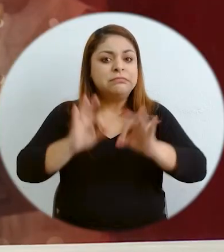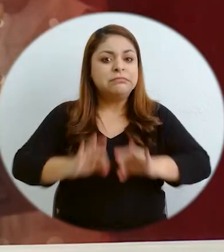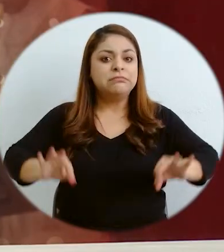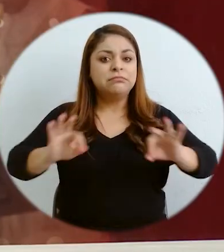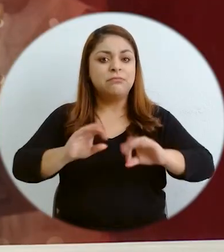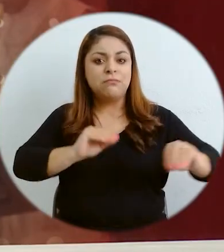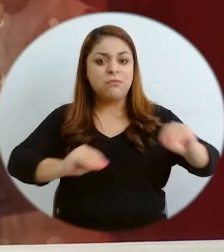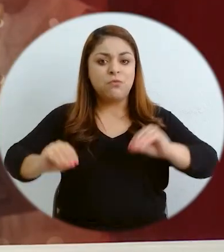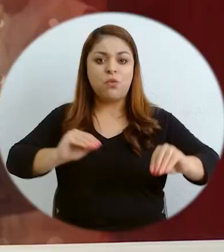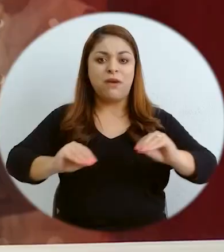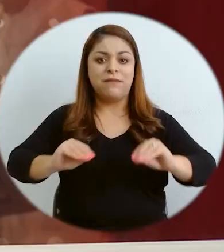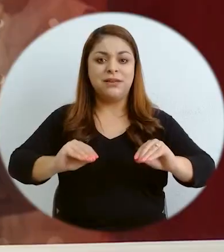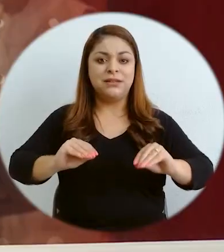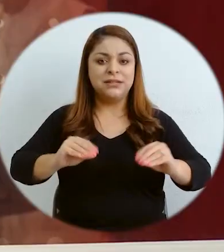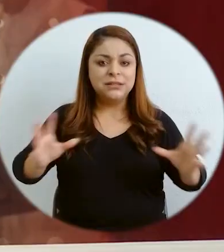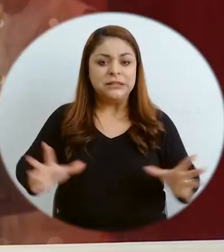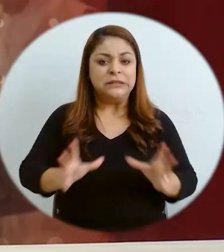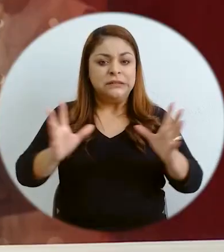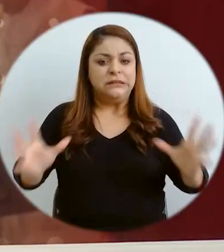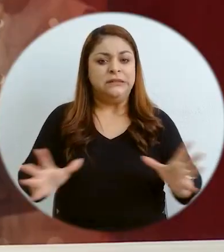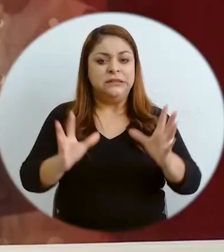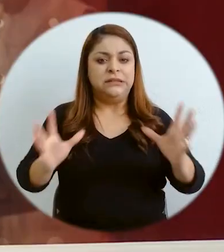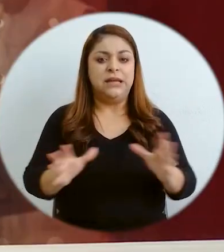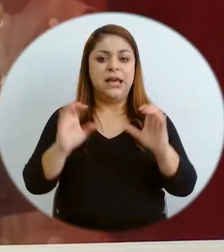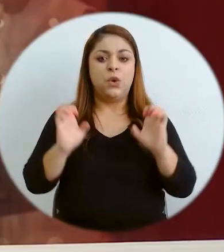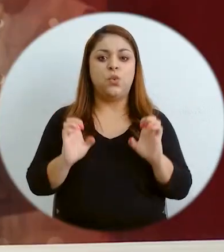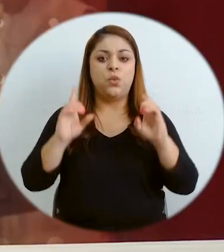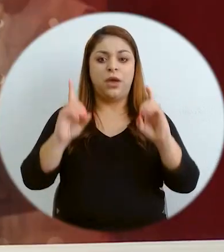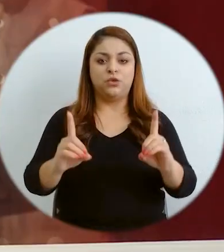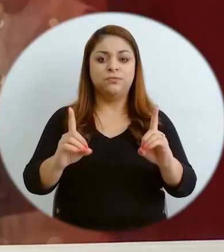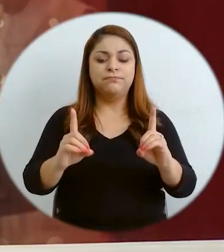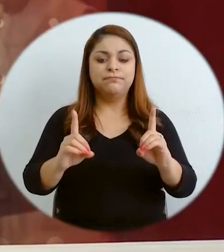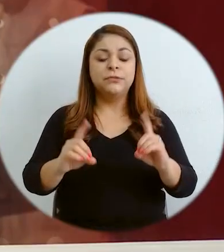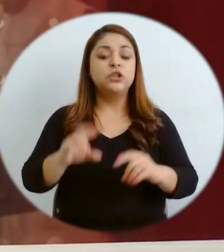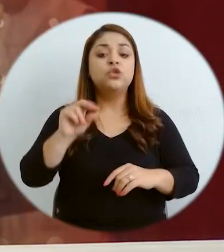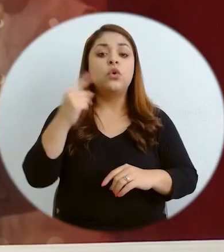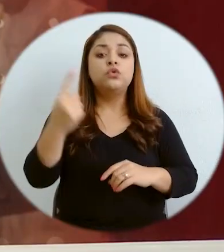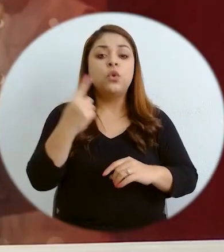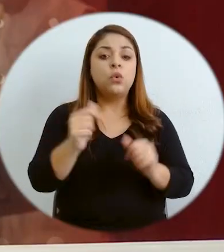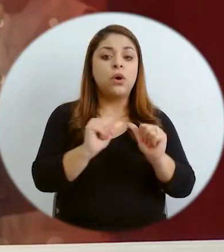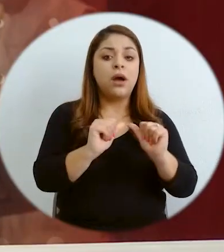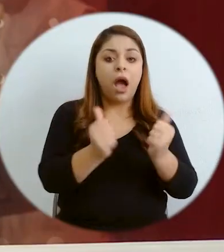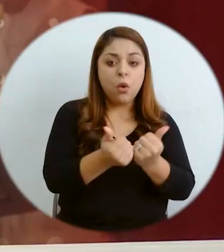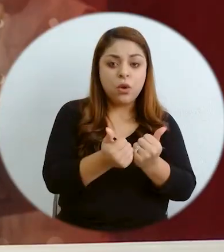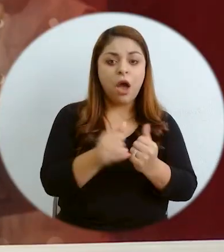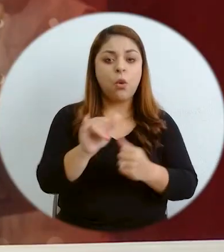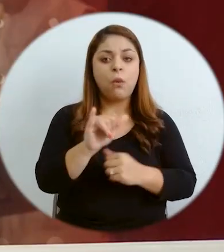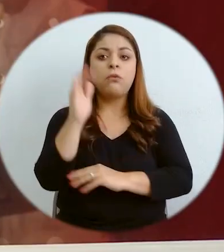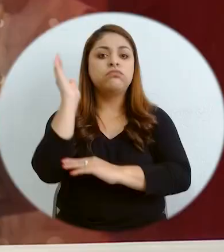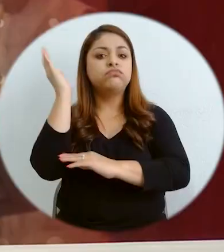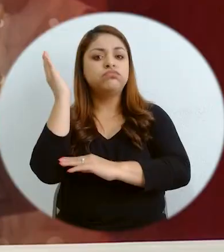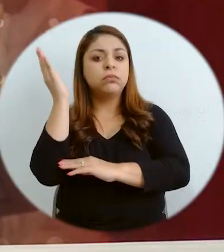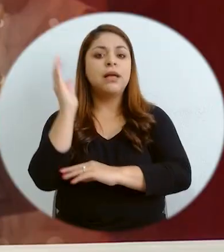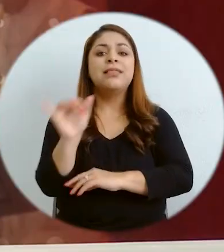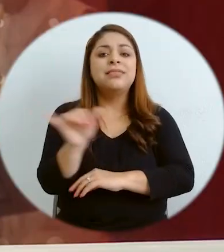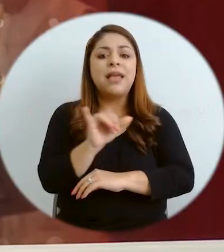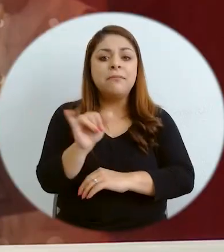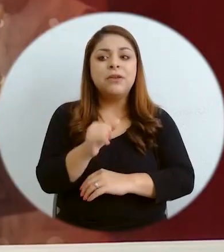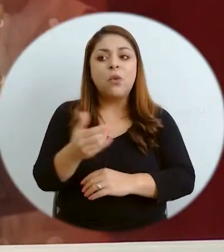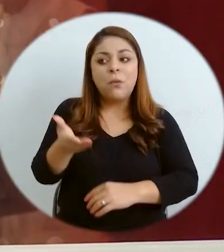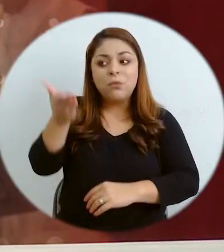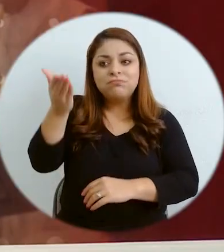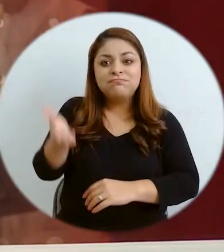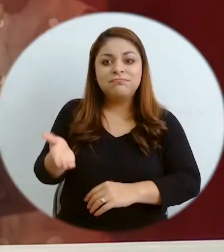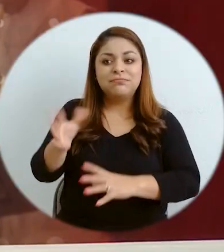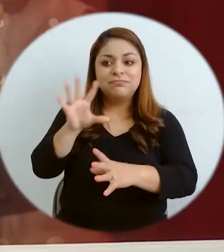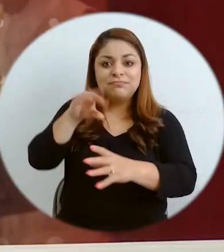pienso en la dignificación de la profesión como tal, no solo a nivel de aula, del rol del docente en aula, sino como un ente social, ¿verdad?